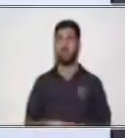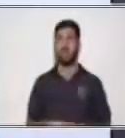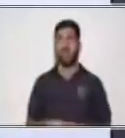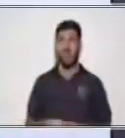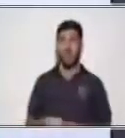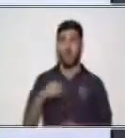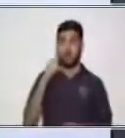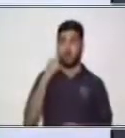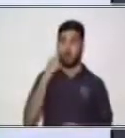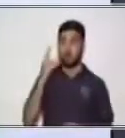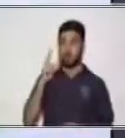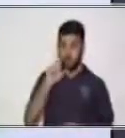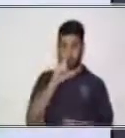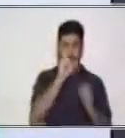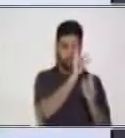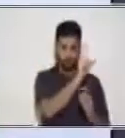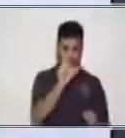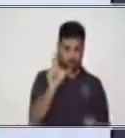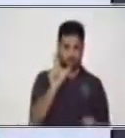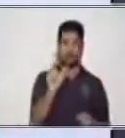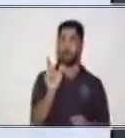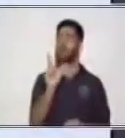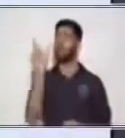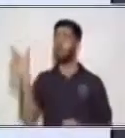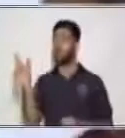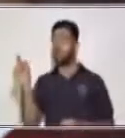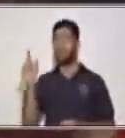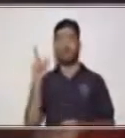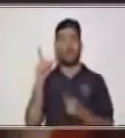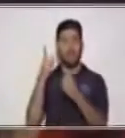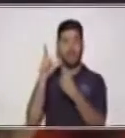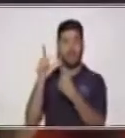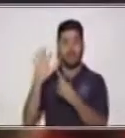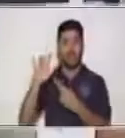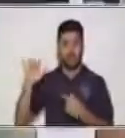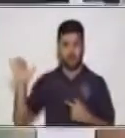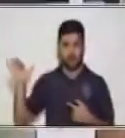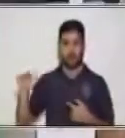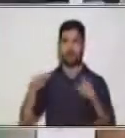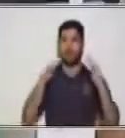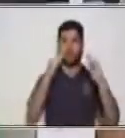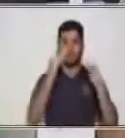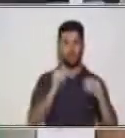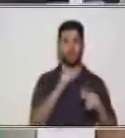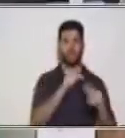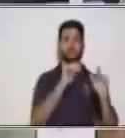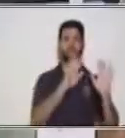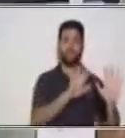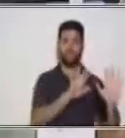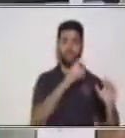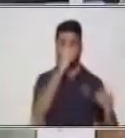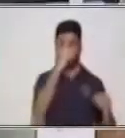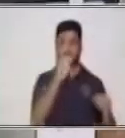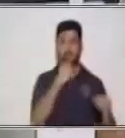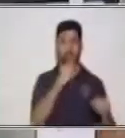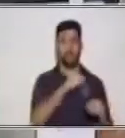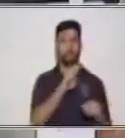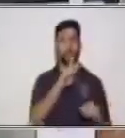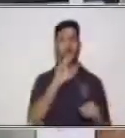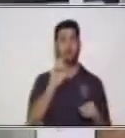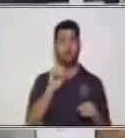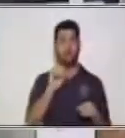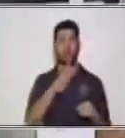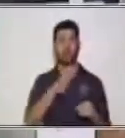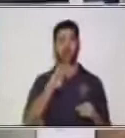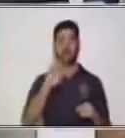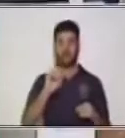está en letras. Ahora acá tengo 10 centavos, 20,